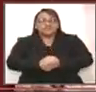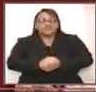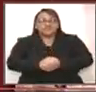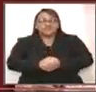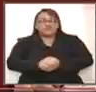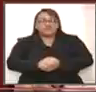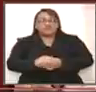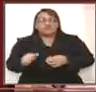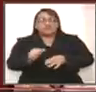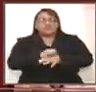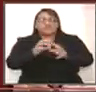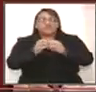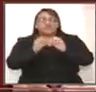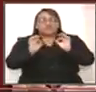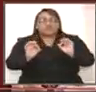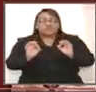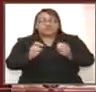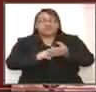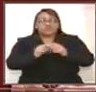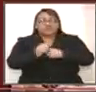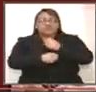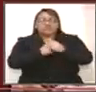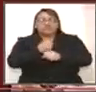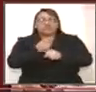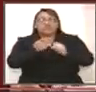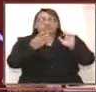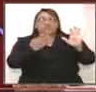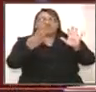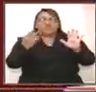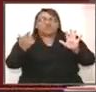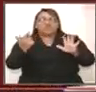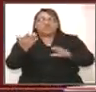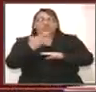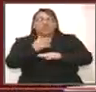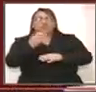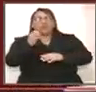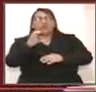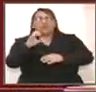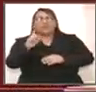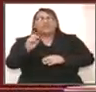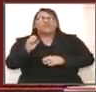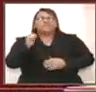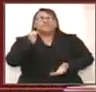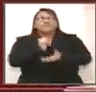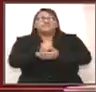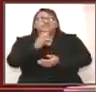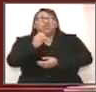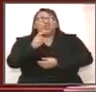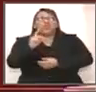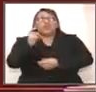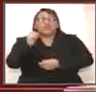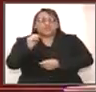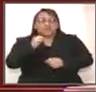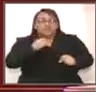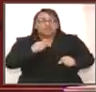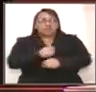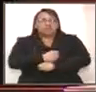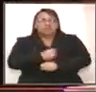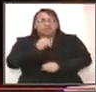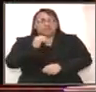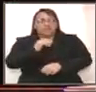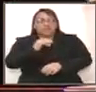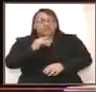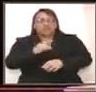las prácticas corporativas justas, en el año 1997 la OCDE aprobó la Convención para combatir el cohecho